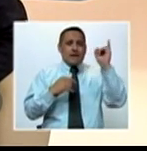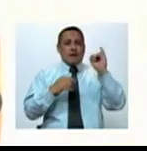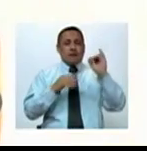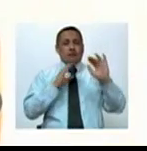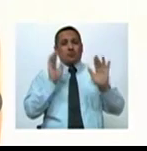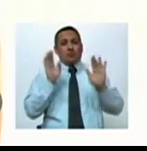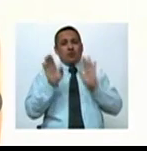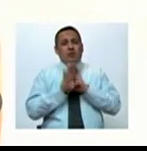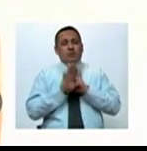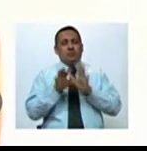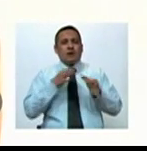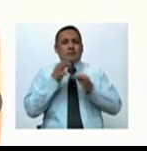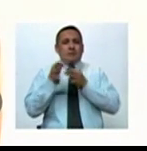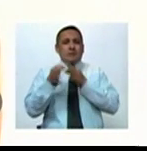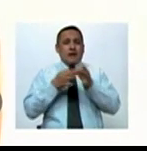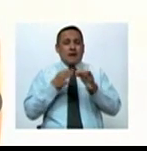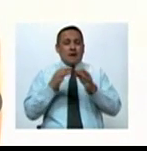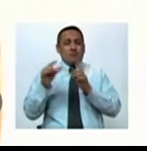digamos, los términos